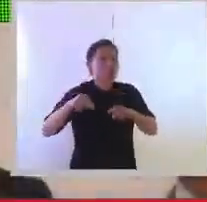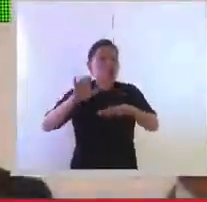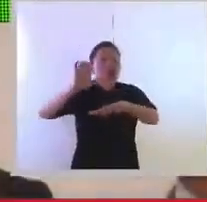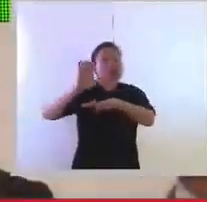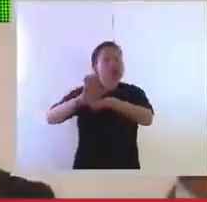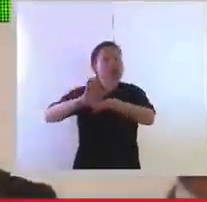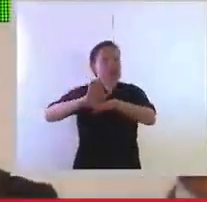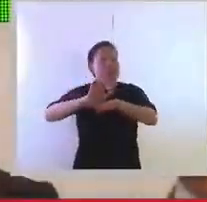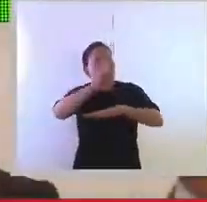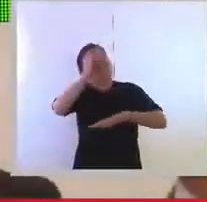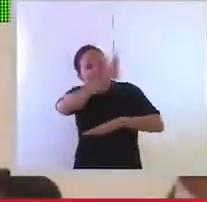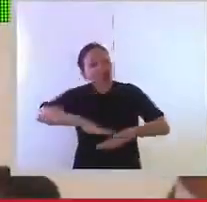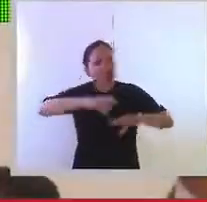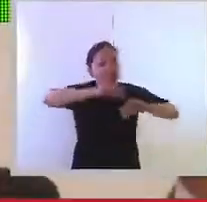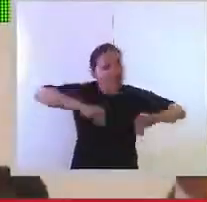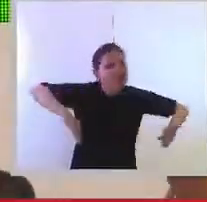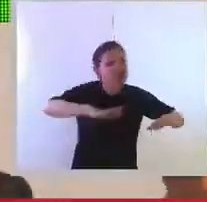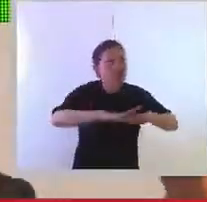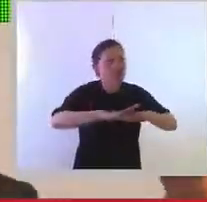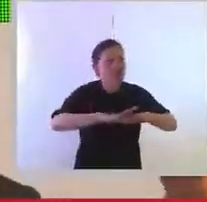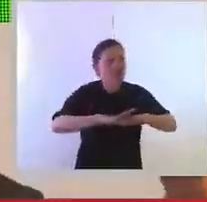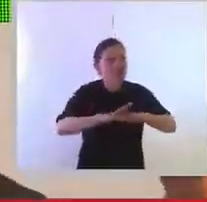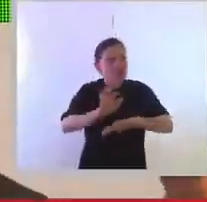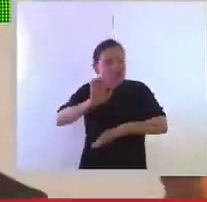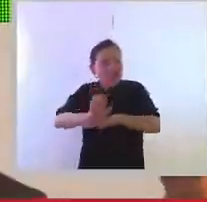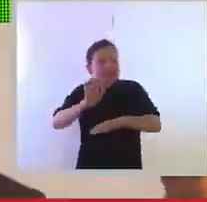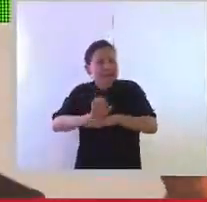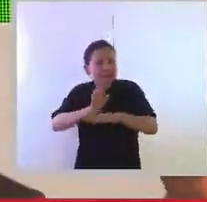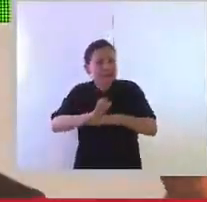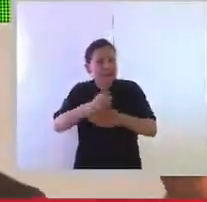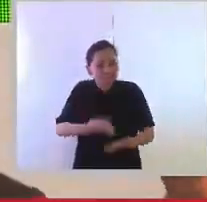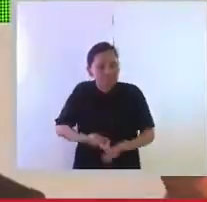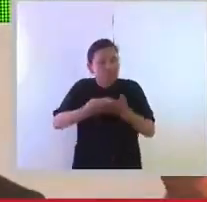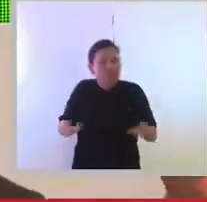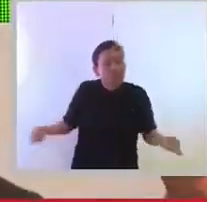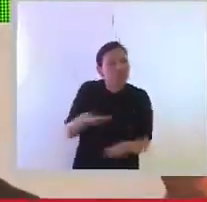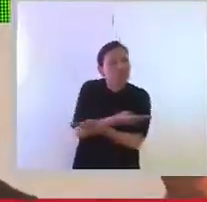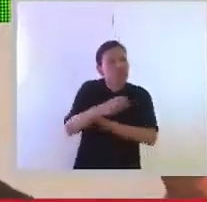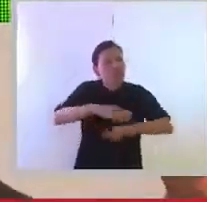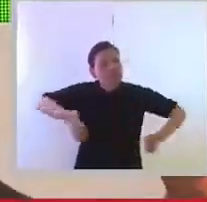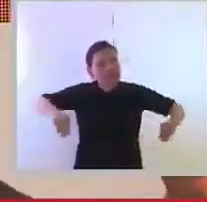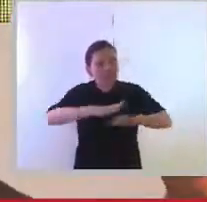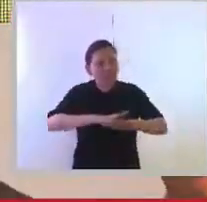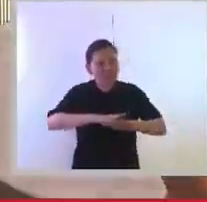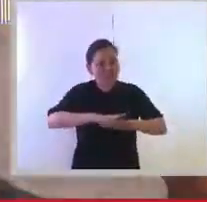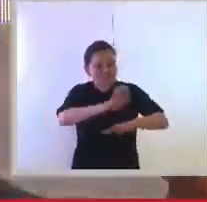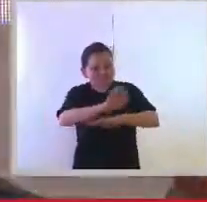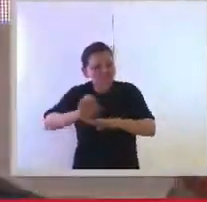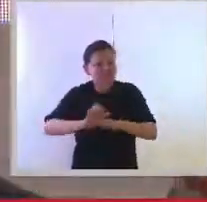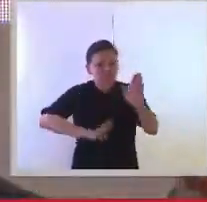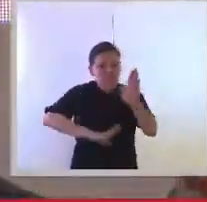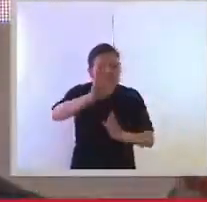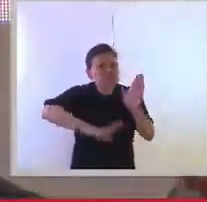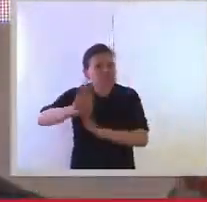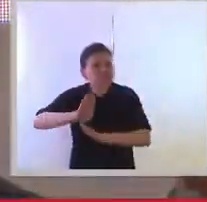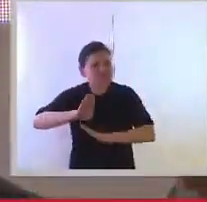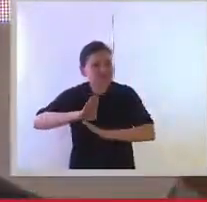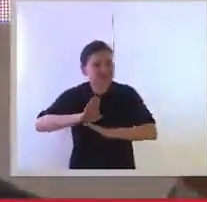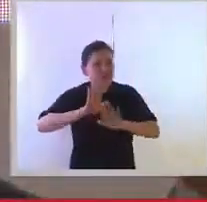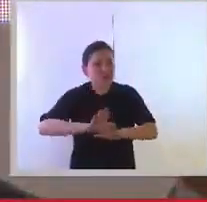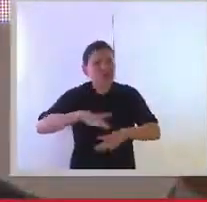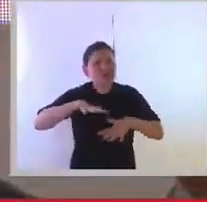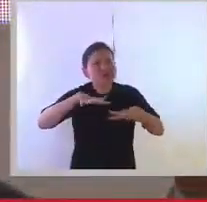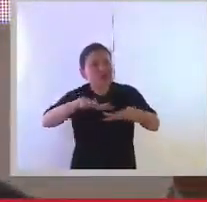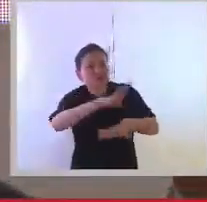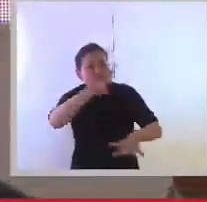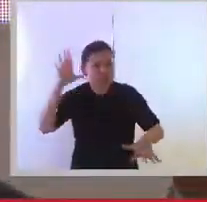de Tierras, con Unidad de Restitución de Tierras y con Agencia de Desarrollo Rural, con esas tres yo movilizo gran